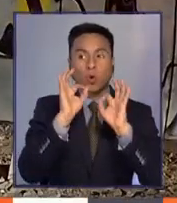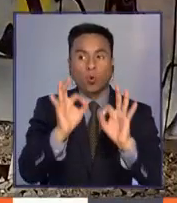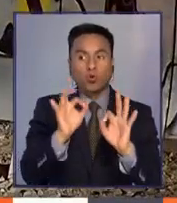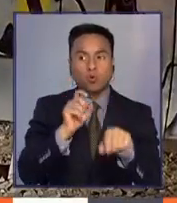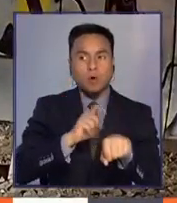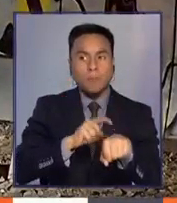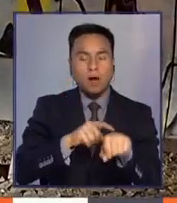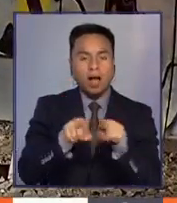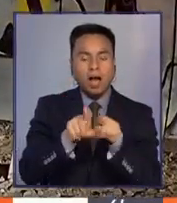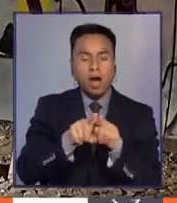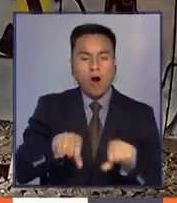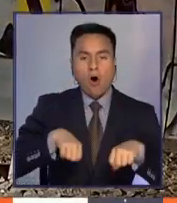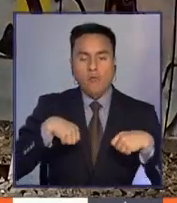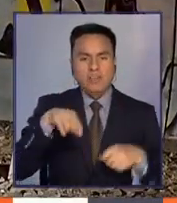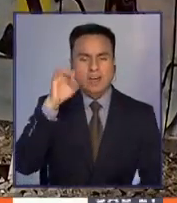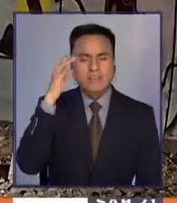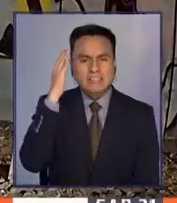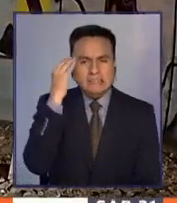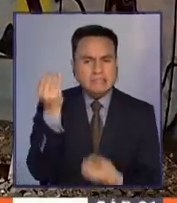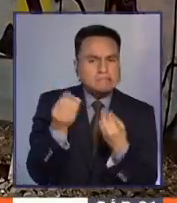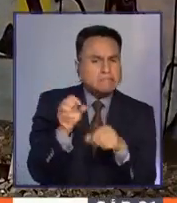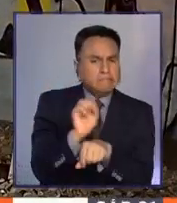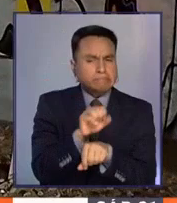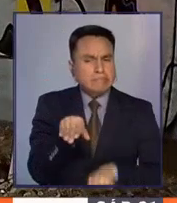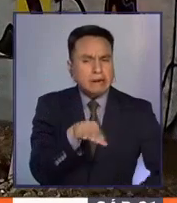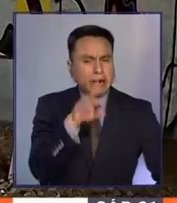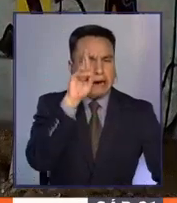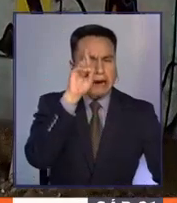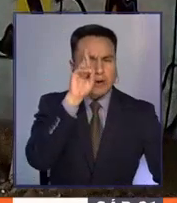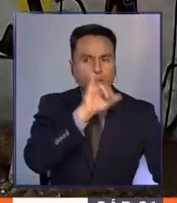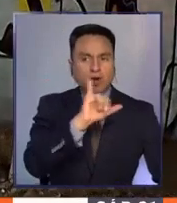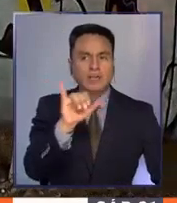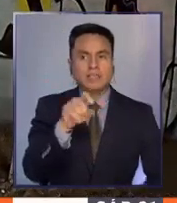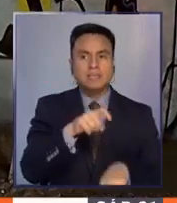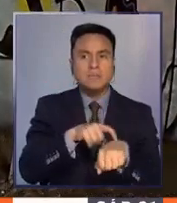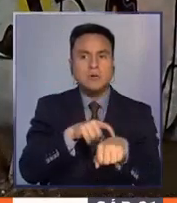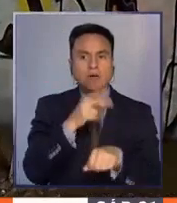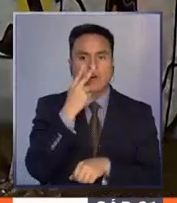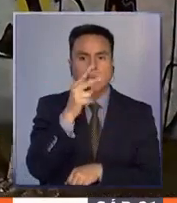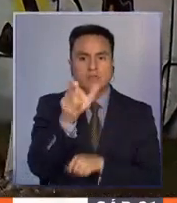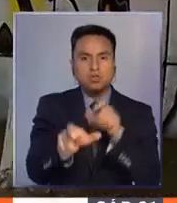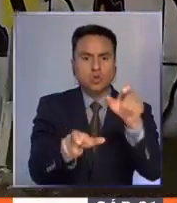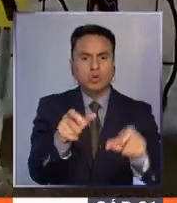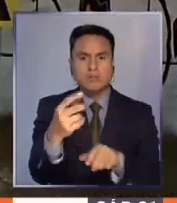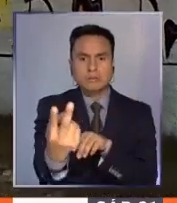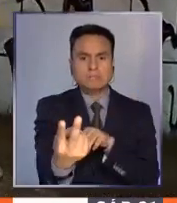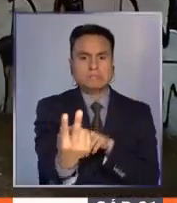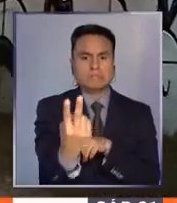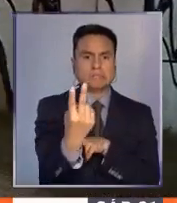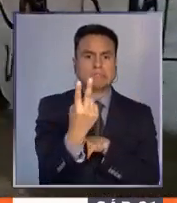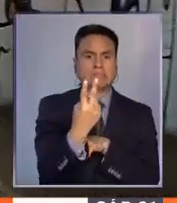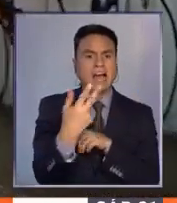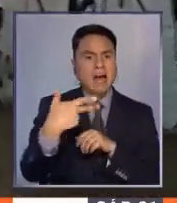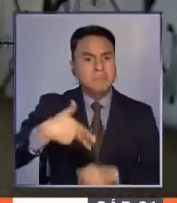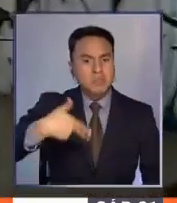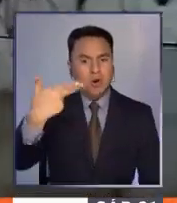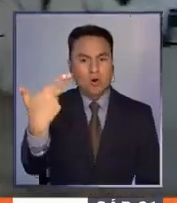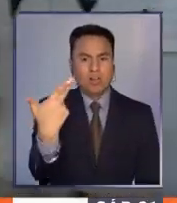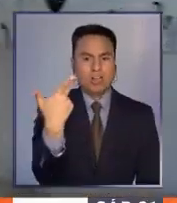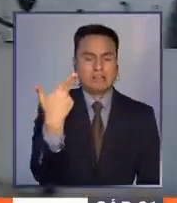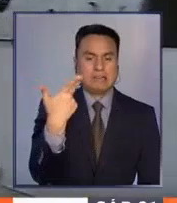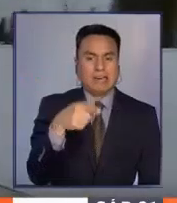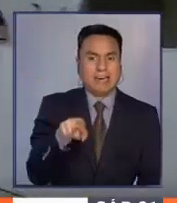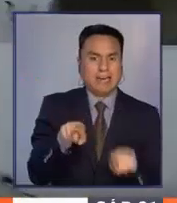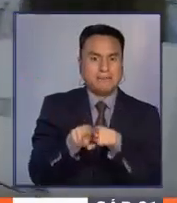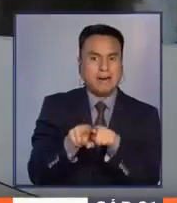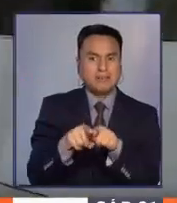joven ya sabía que algo no andaba bien, menos cuando segundos después ve a dos sujetos bajar con pistola en mano, apuntándole a su hermano